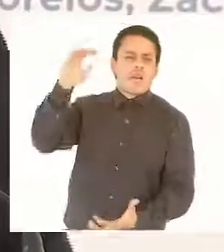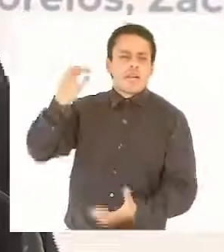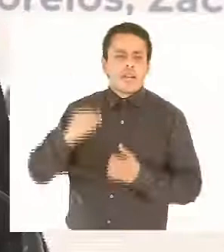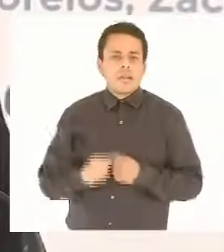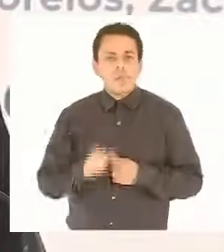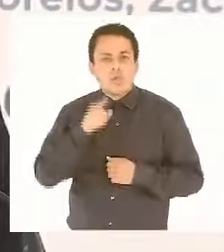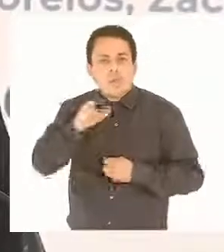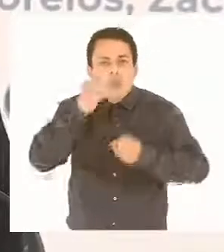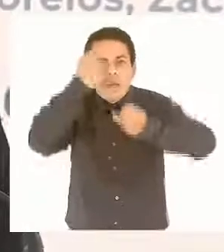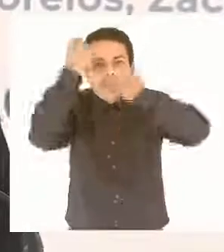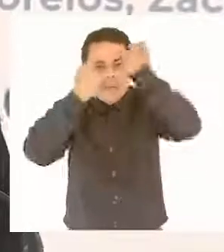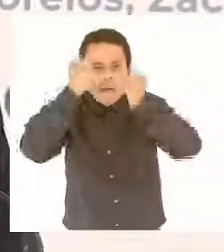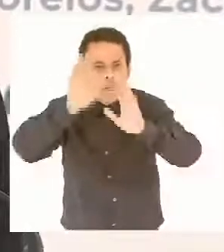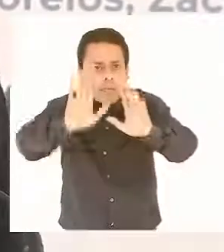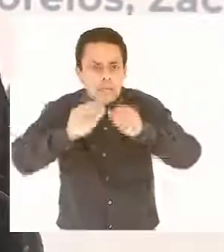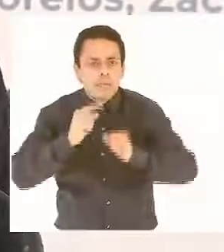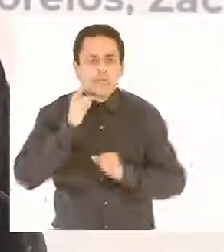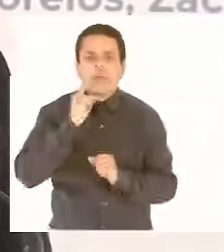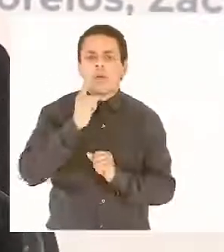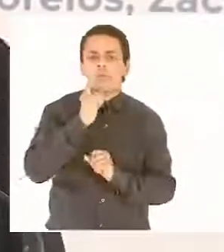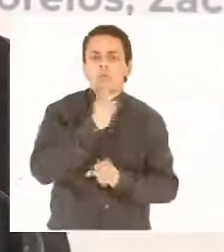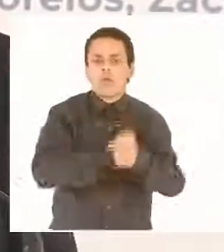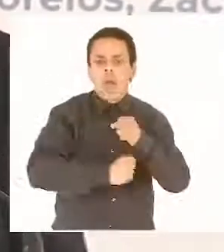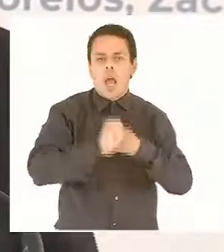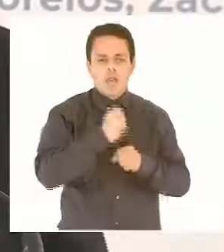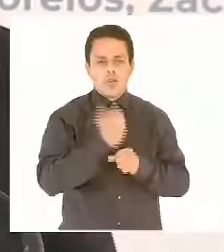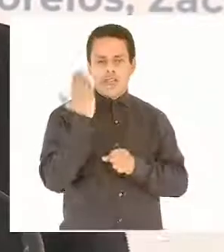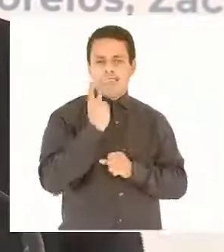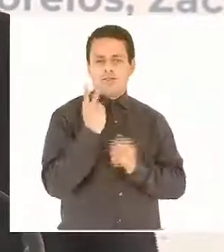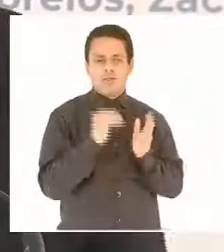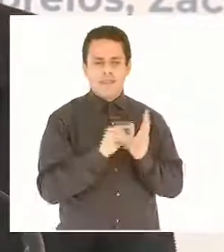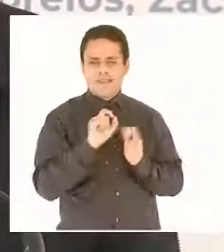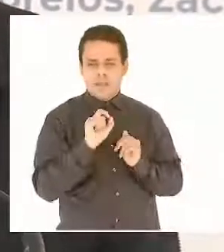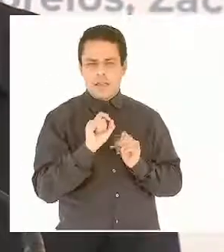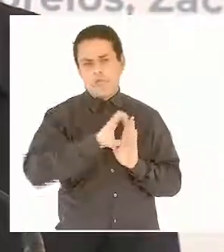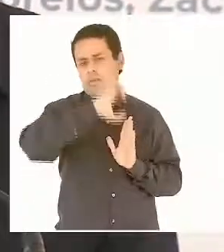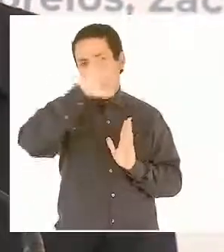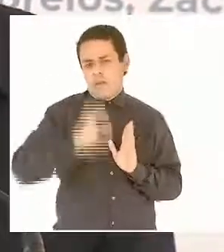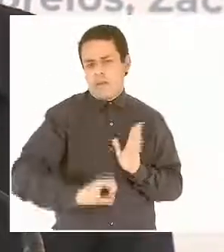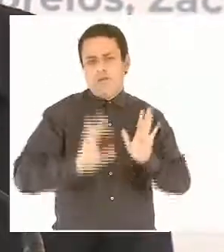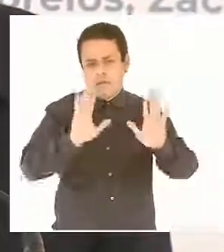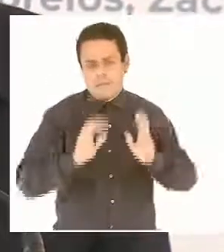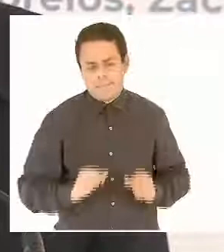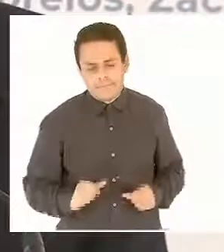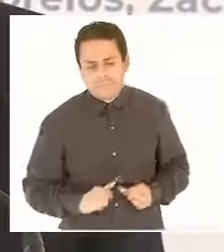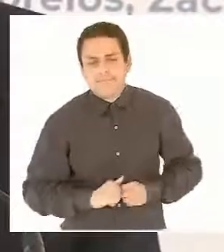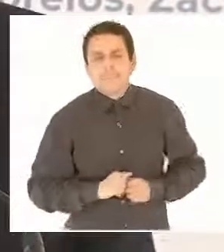Imagínense que un año como el 2020,